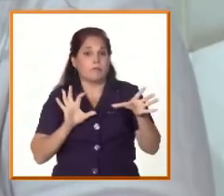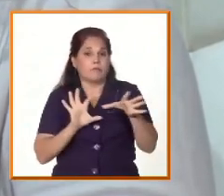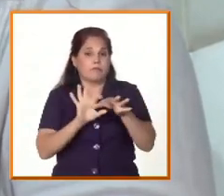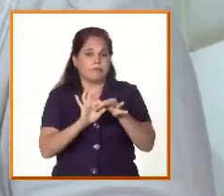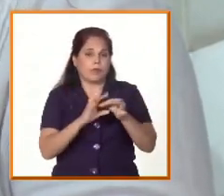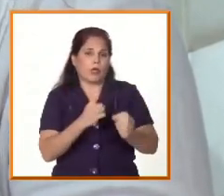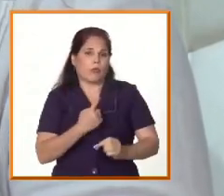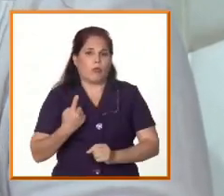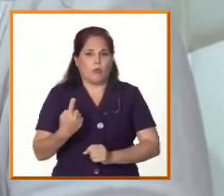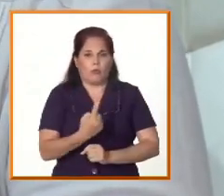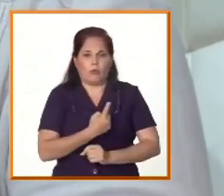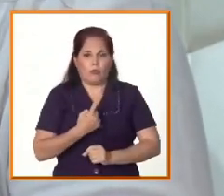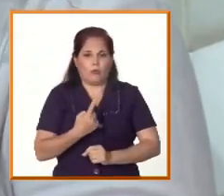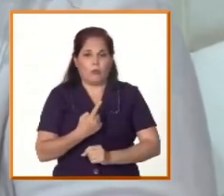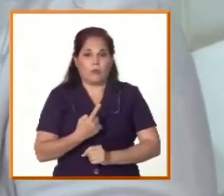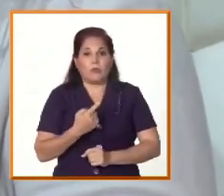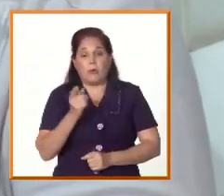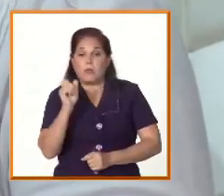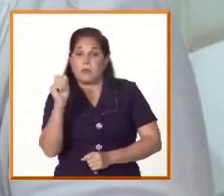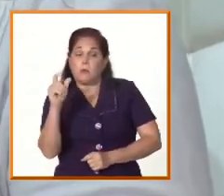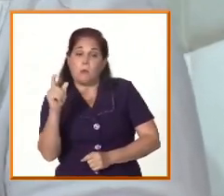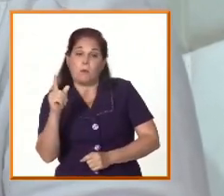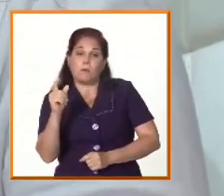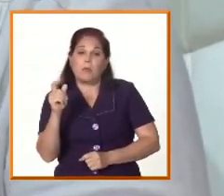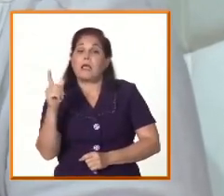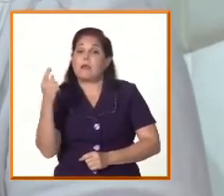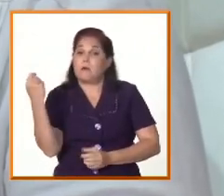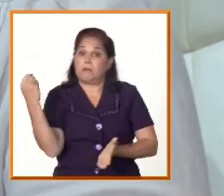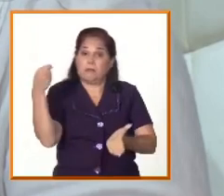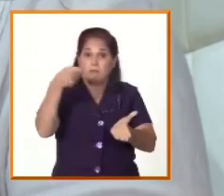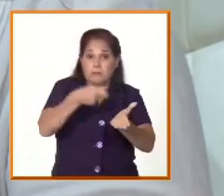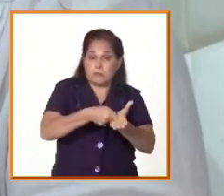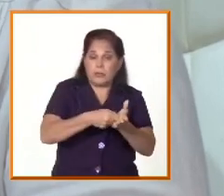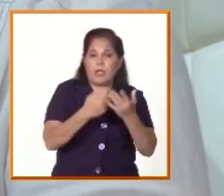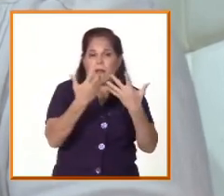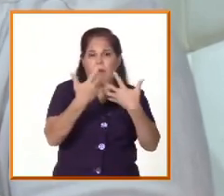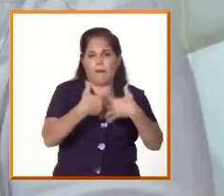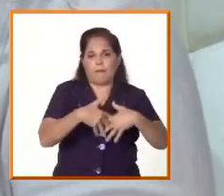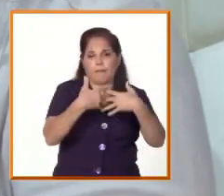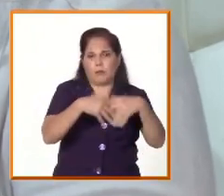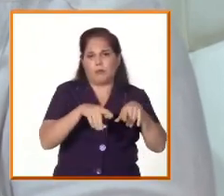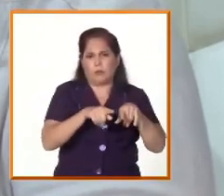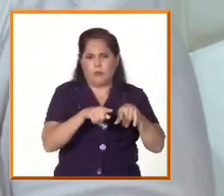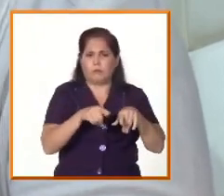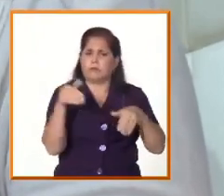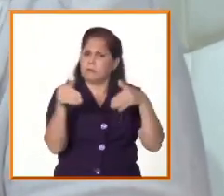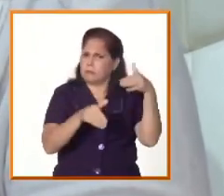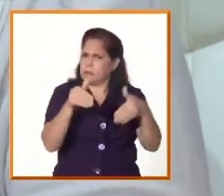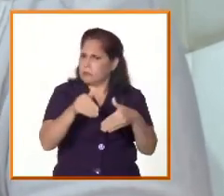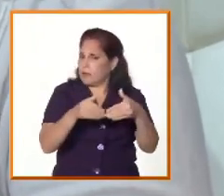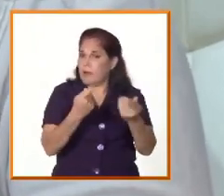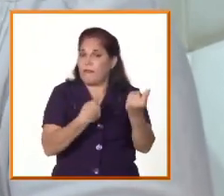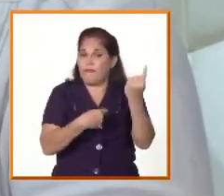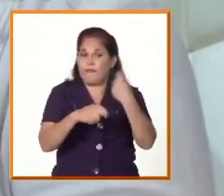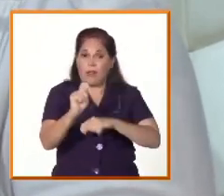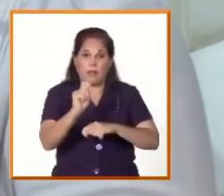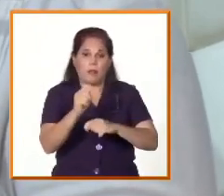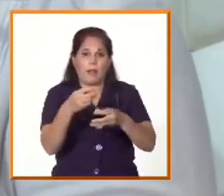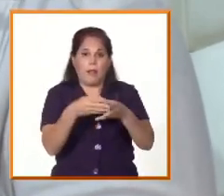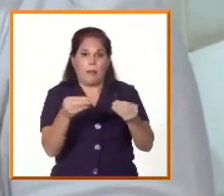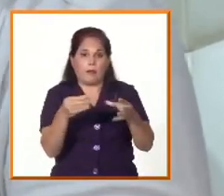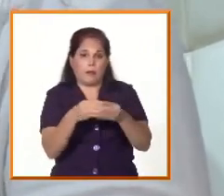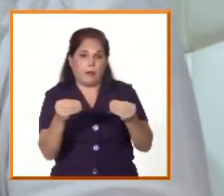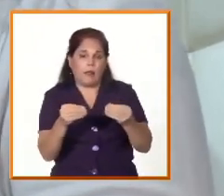han importado un nivel de harina y han participado en esta en este proceso de venta primero de materia prima